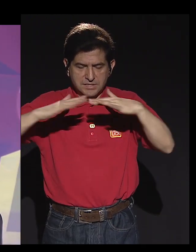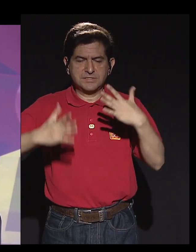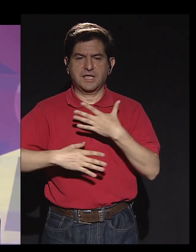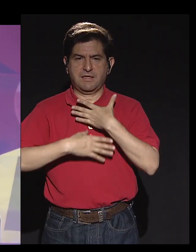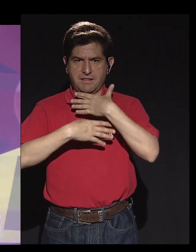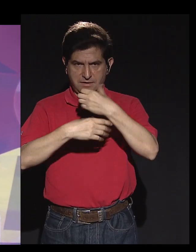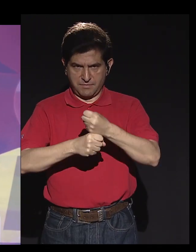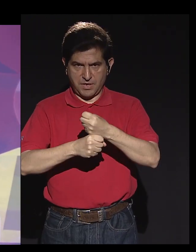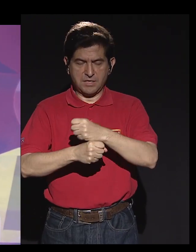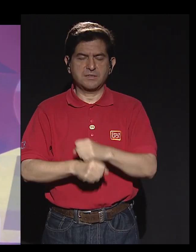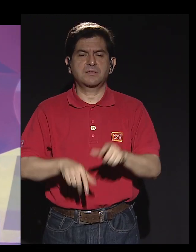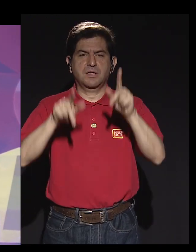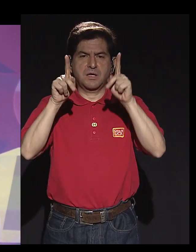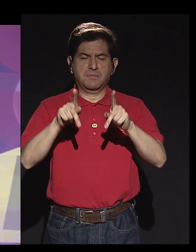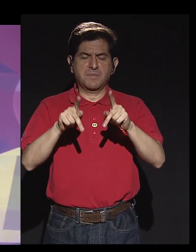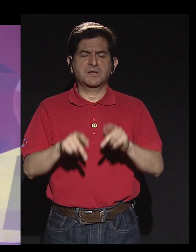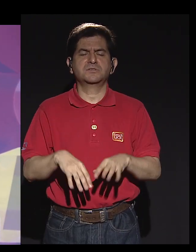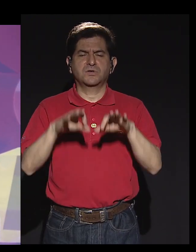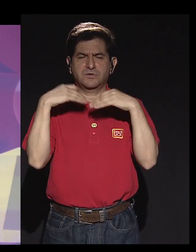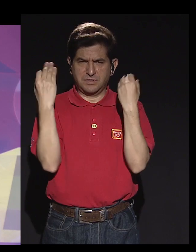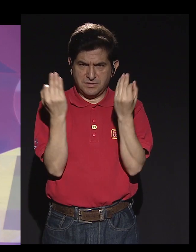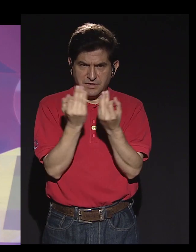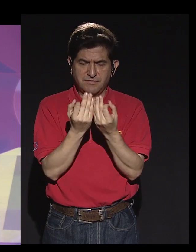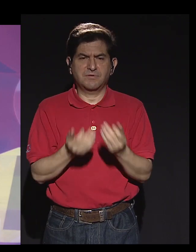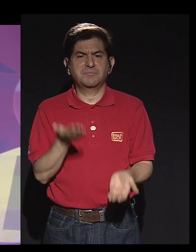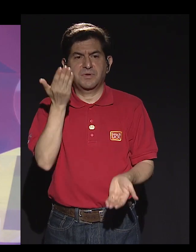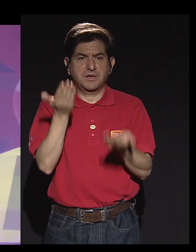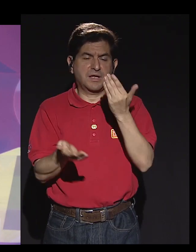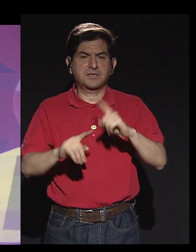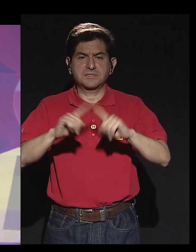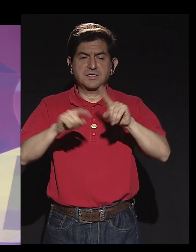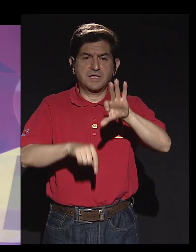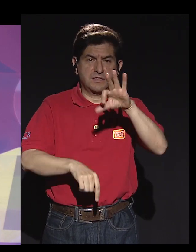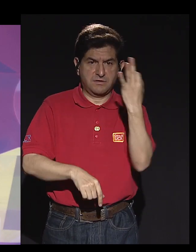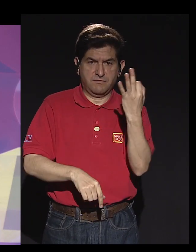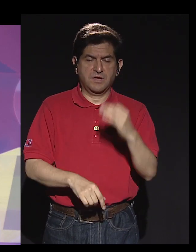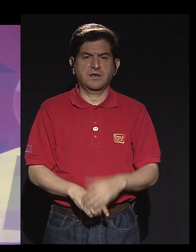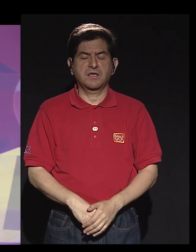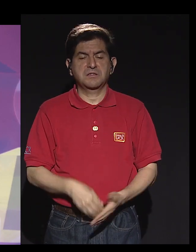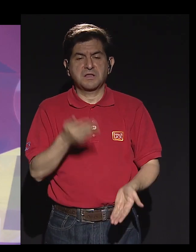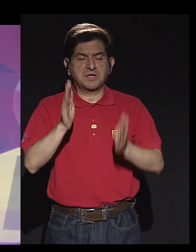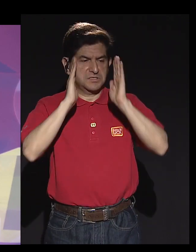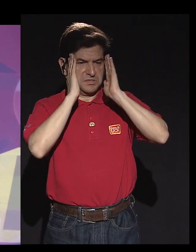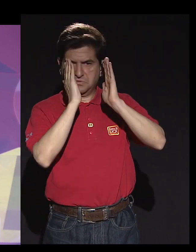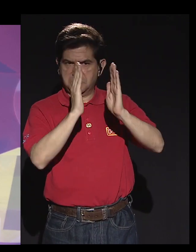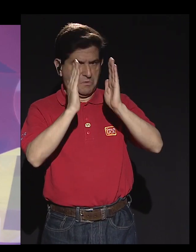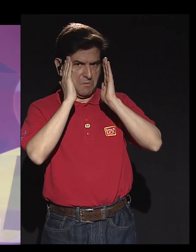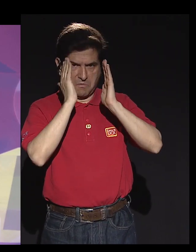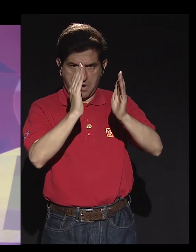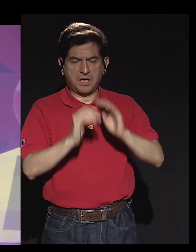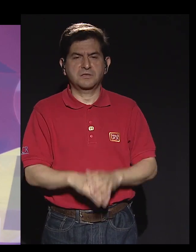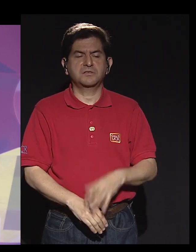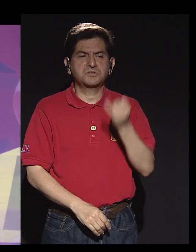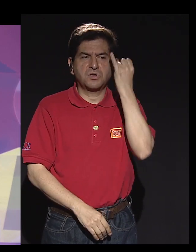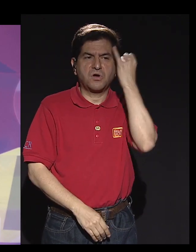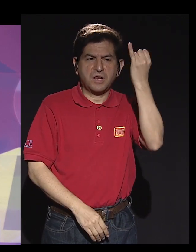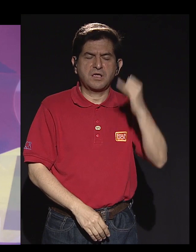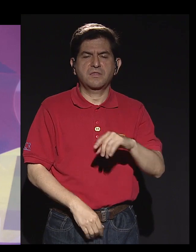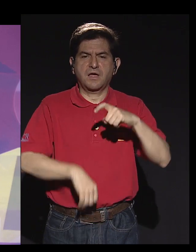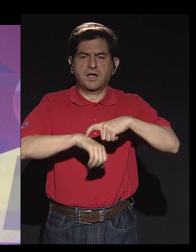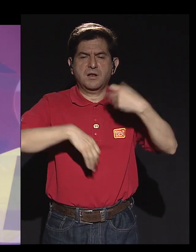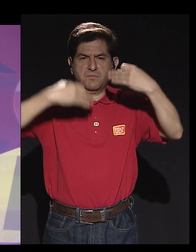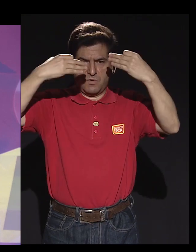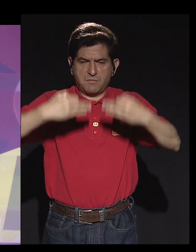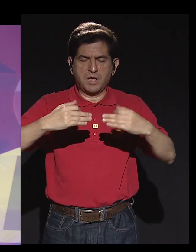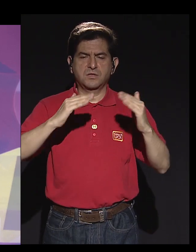de confianza, ¿verdad? Y de las personas amadas se generan de muchas maneras, ¿verdad? Desde una omisión, por ejemplo, en las ideas, en la